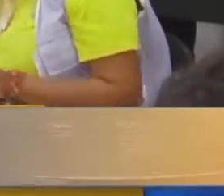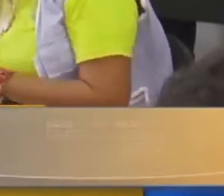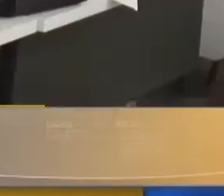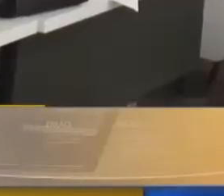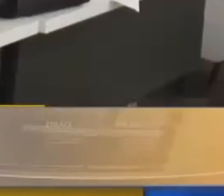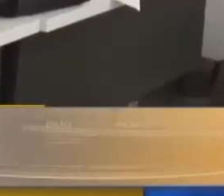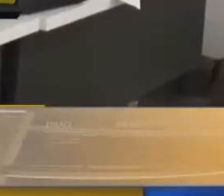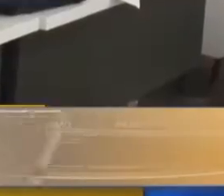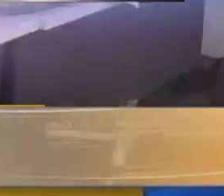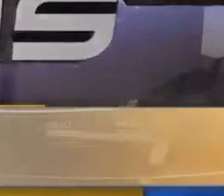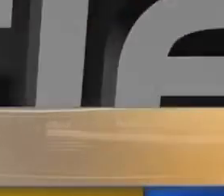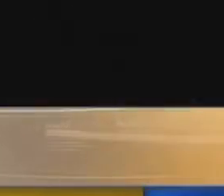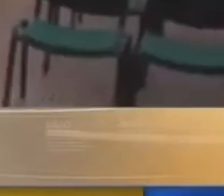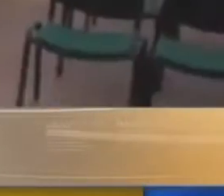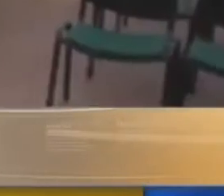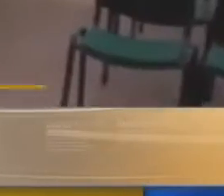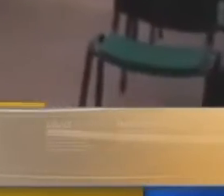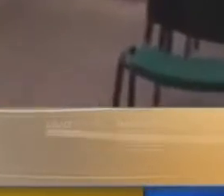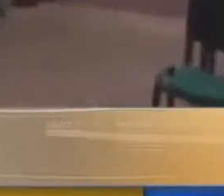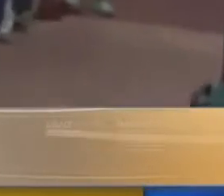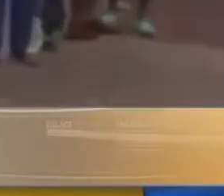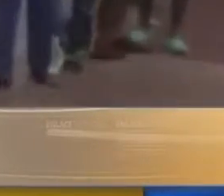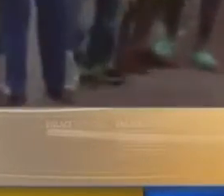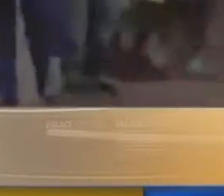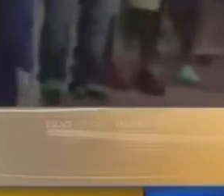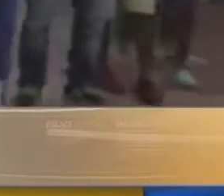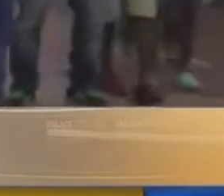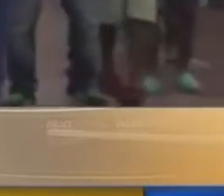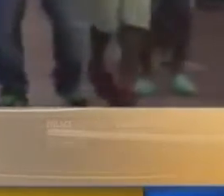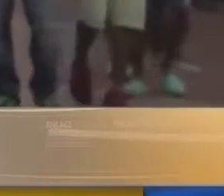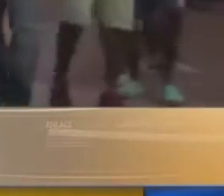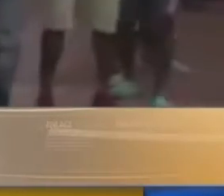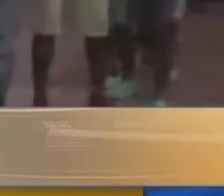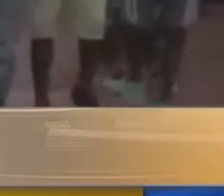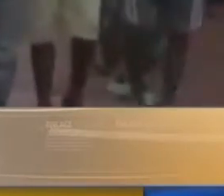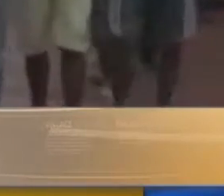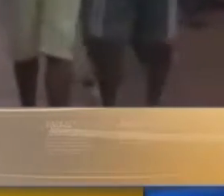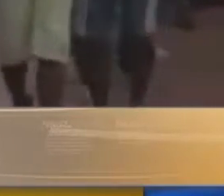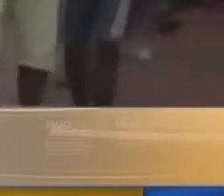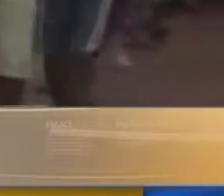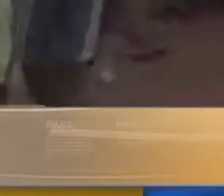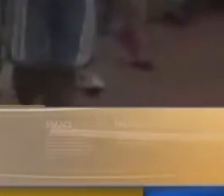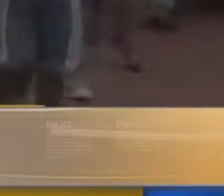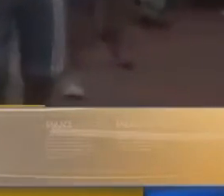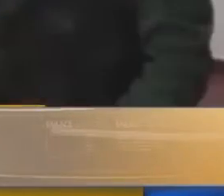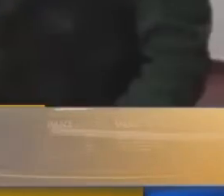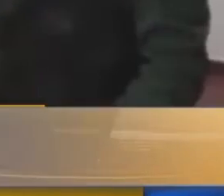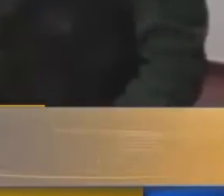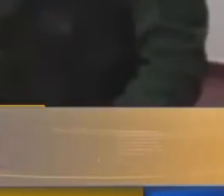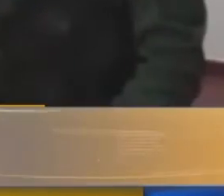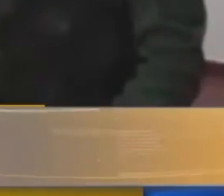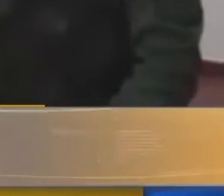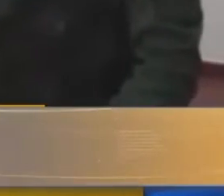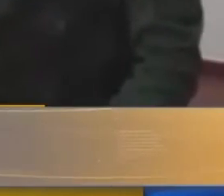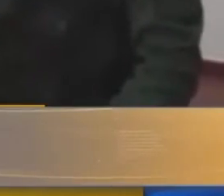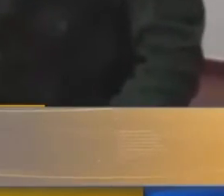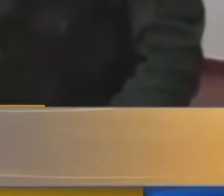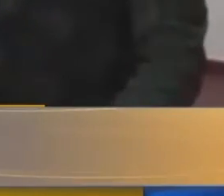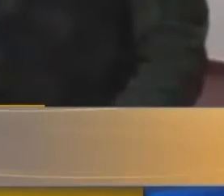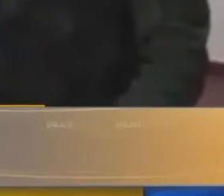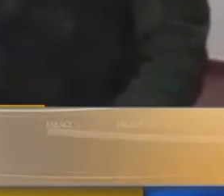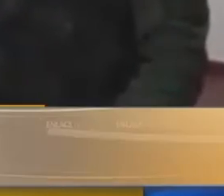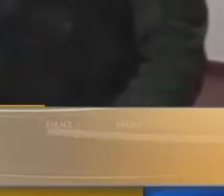humanos, participó del evento. Policía Nacional reportó la captura de 21 presuntos extorsionistas en allanamientos adelantados en las últimas horas en